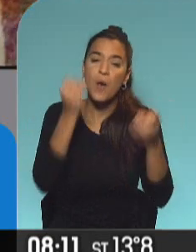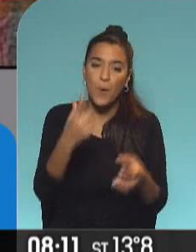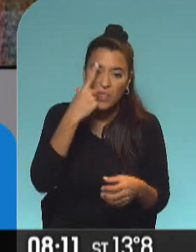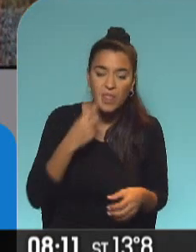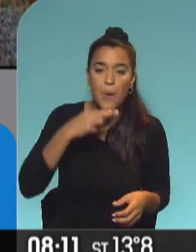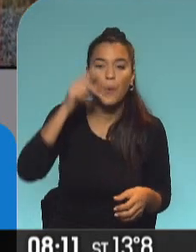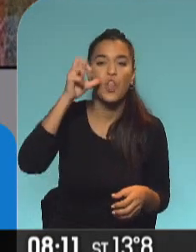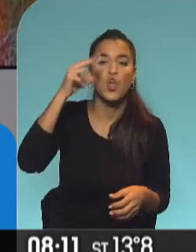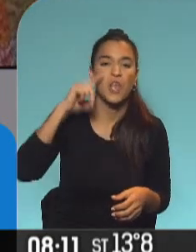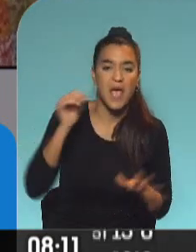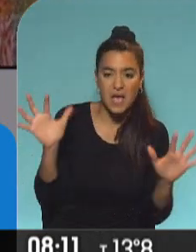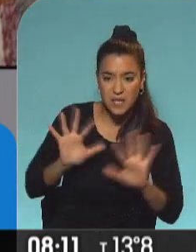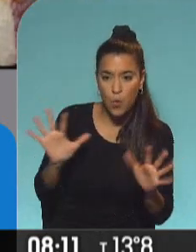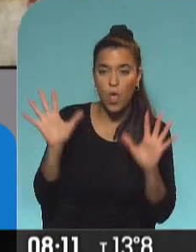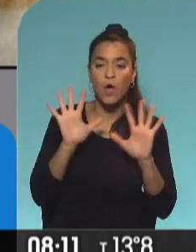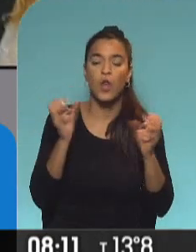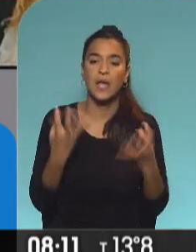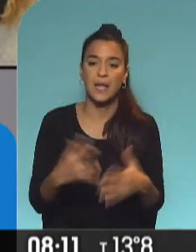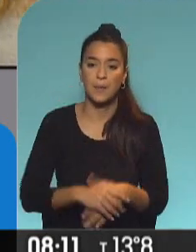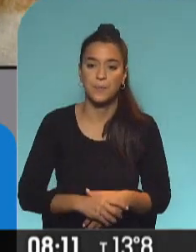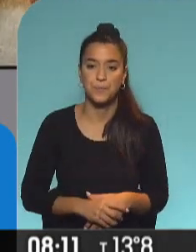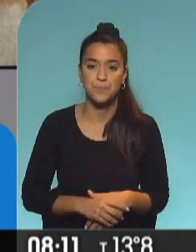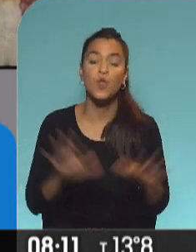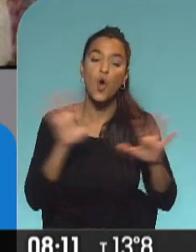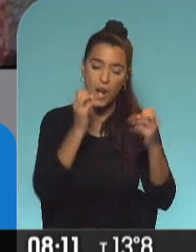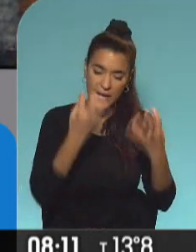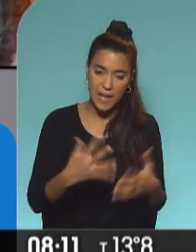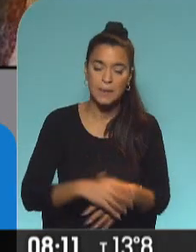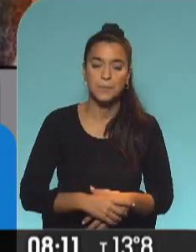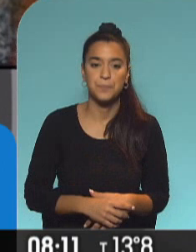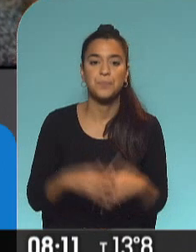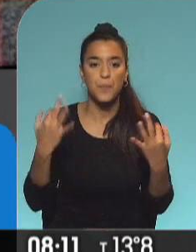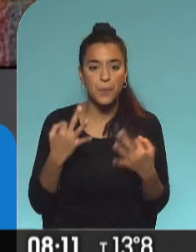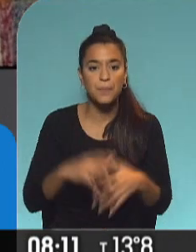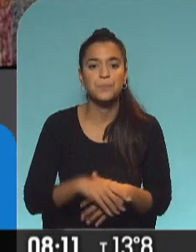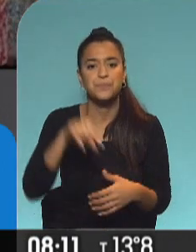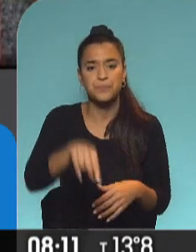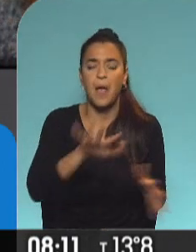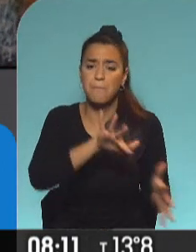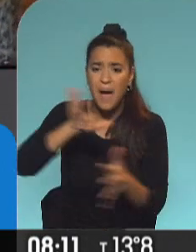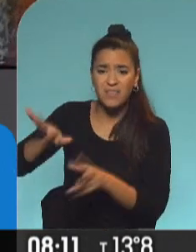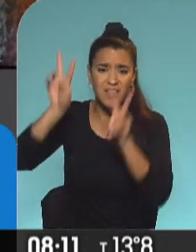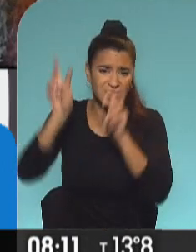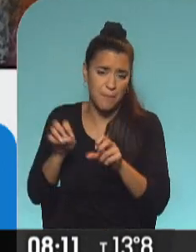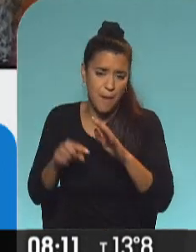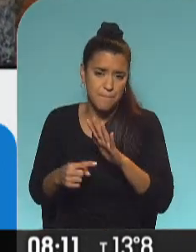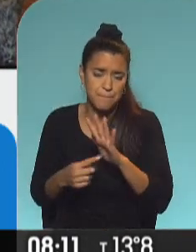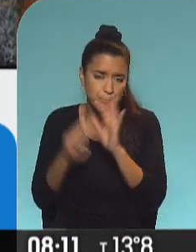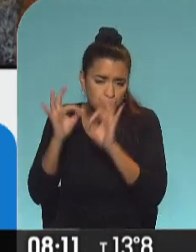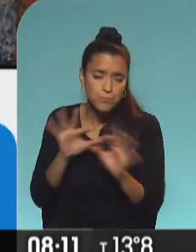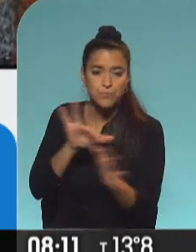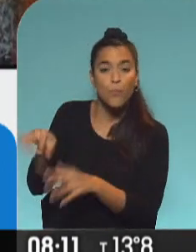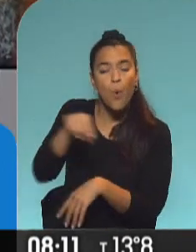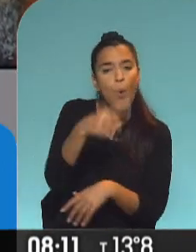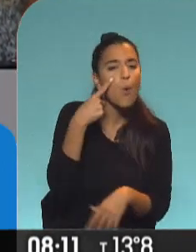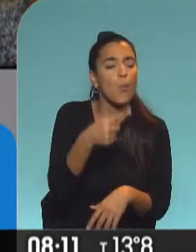Verónica Urriola Beitia te saluda. ¿Cómo estás? ¿Qué tal, Verónica? Bien, muy bien. Al margen de los temas puntuales, ¿ves una